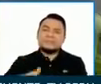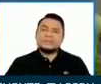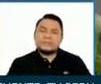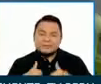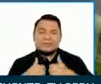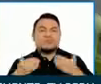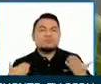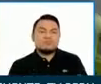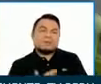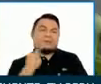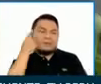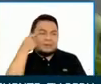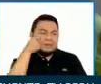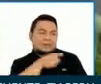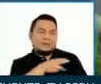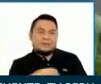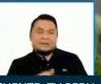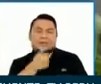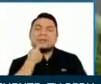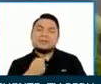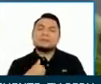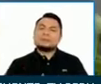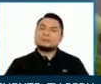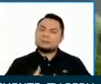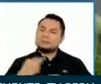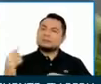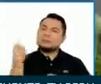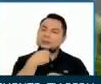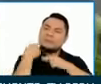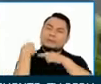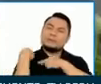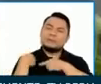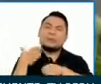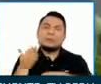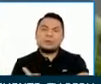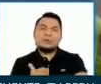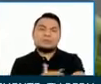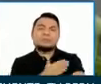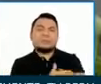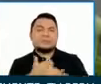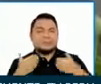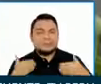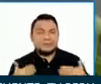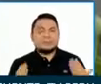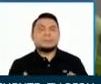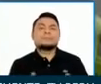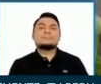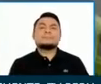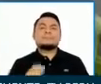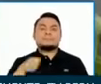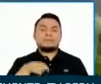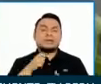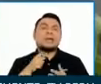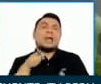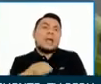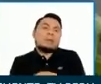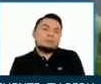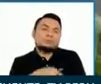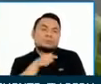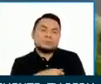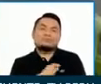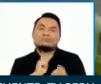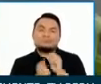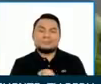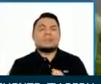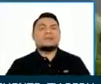hacía referencia la Premier y que tenemos que poco a poco terminar de acostumbrarnos a ellas